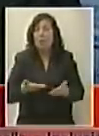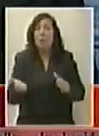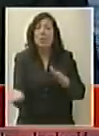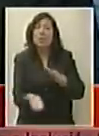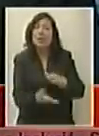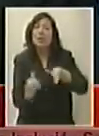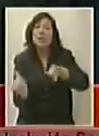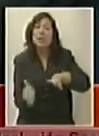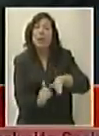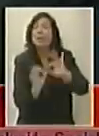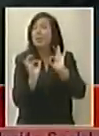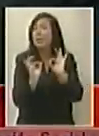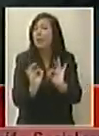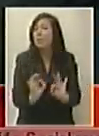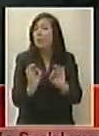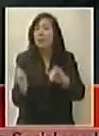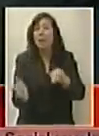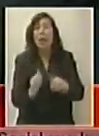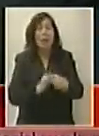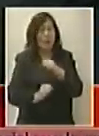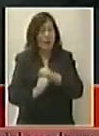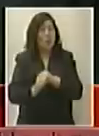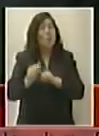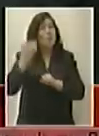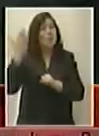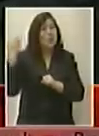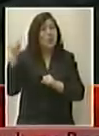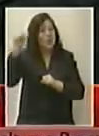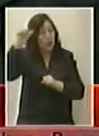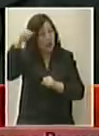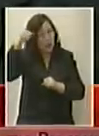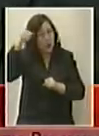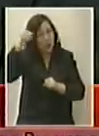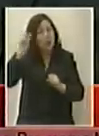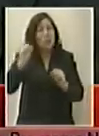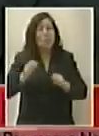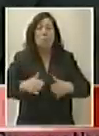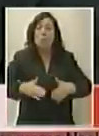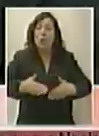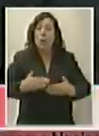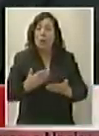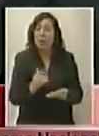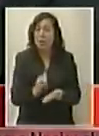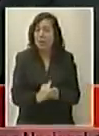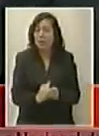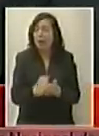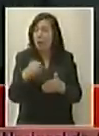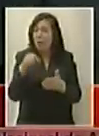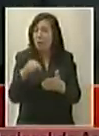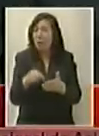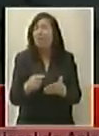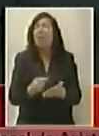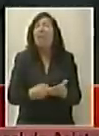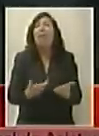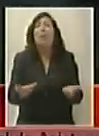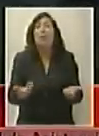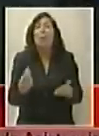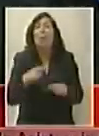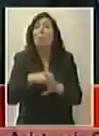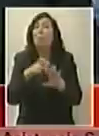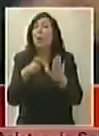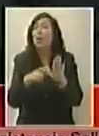archivo recuerdan ustedes el año pasado cuando discutían la posibilidad de hacer licitación de los fondos en qué terminó esos